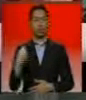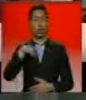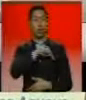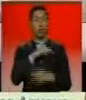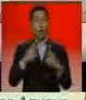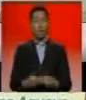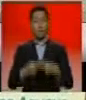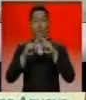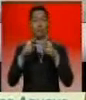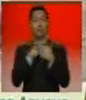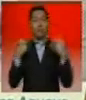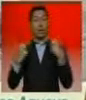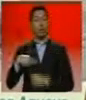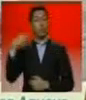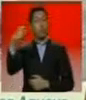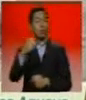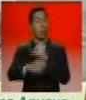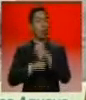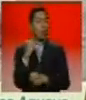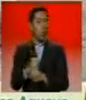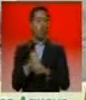año. Hemos desarrollado